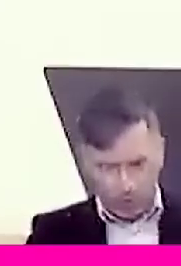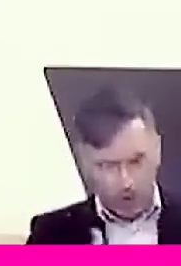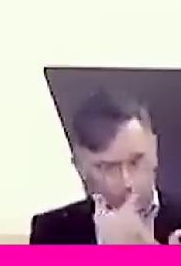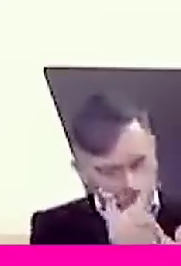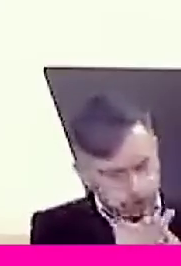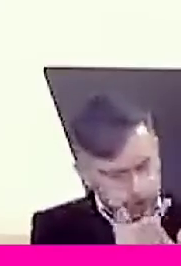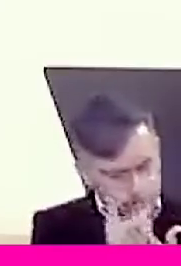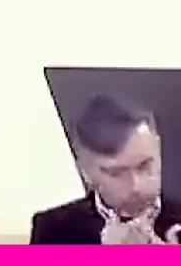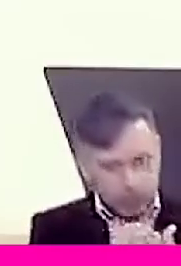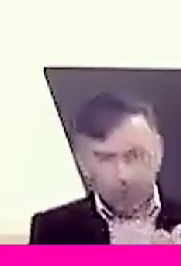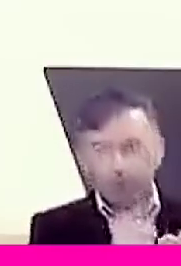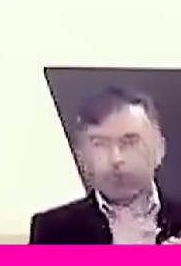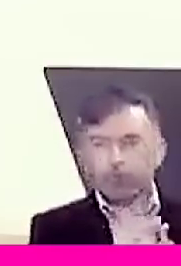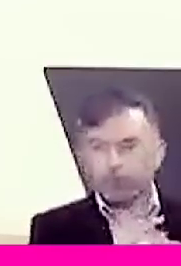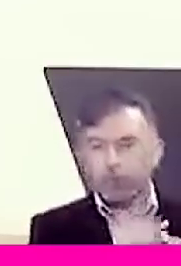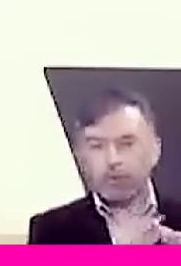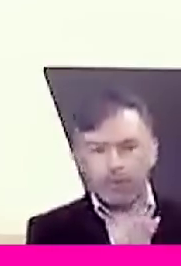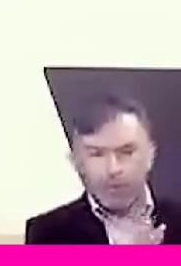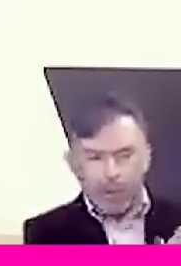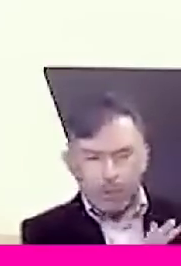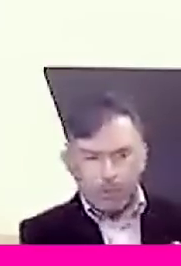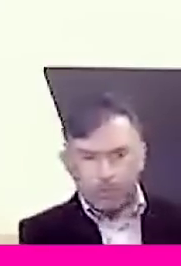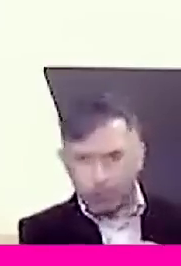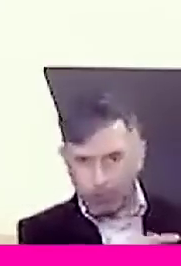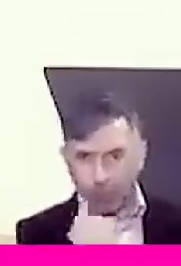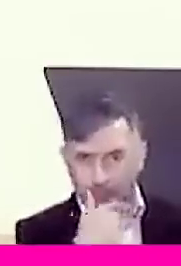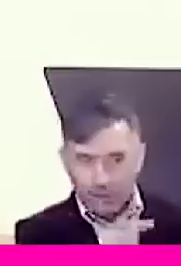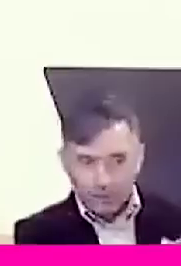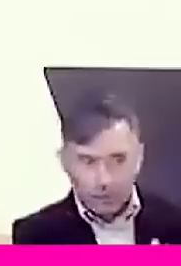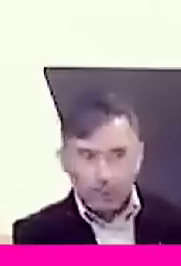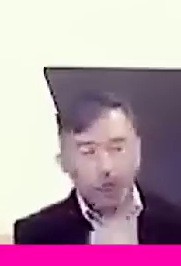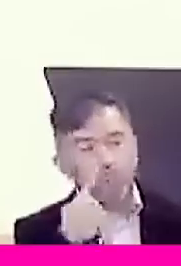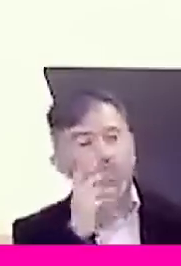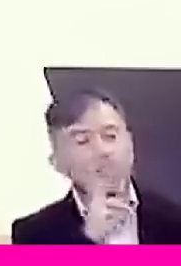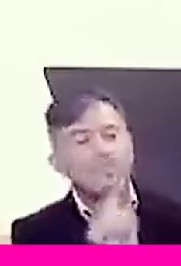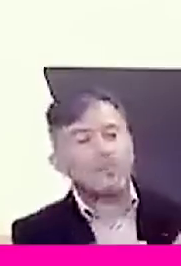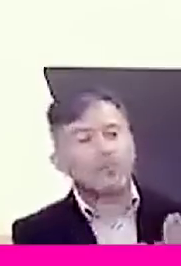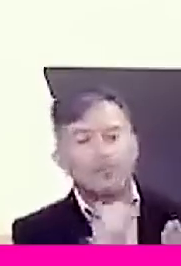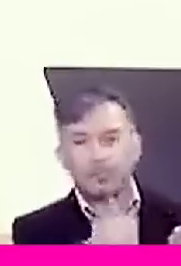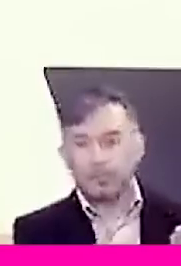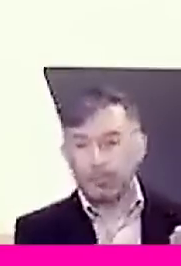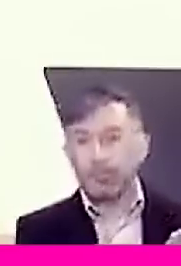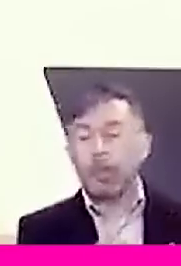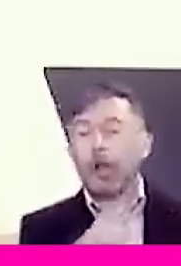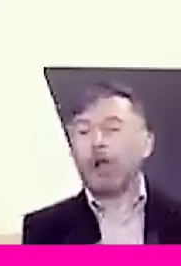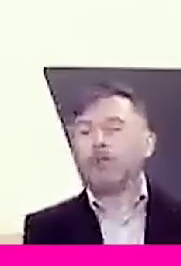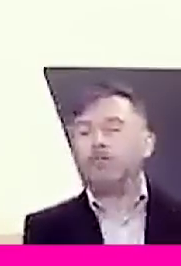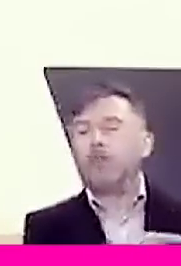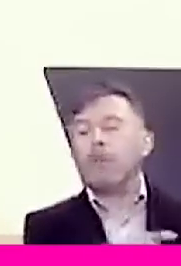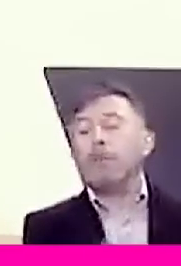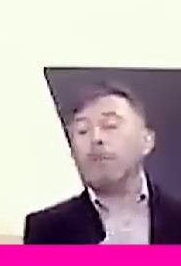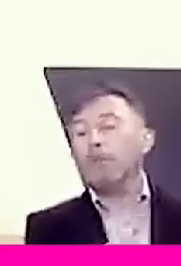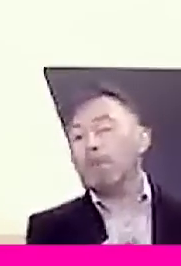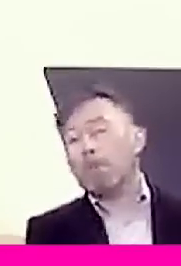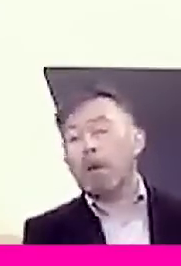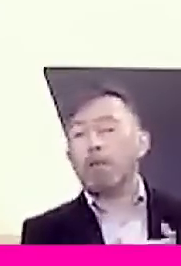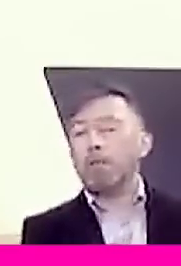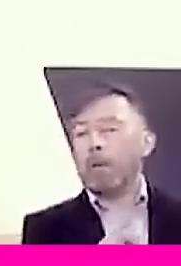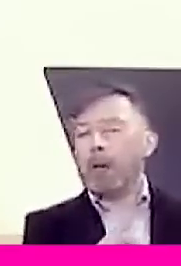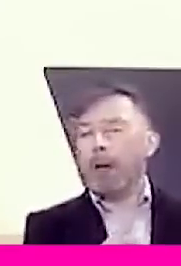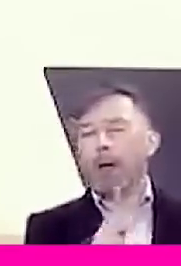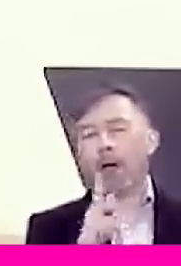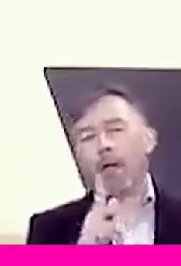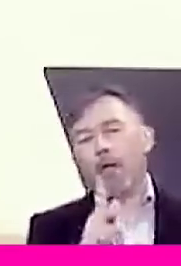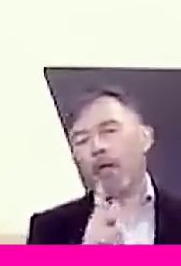elementales que justifiquen los cambios que pretende introducir Más allá de la justificación de ahorros de una reducción